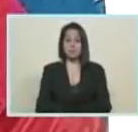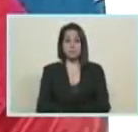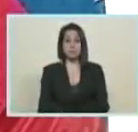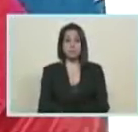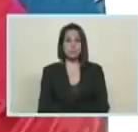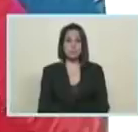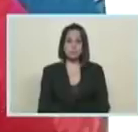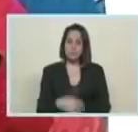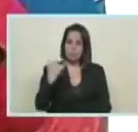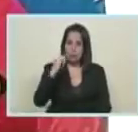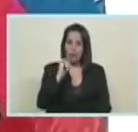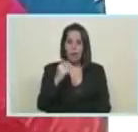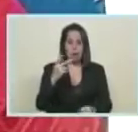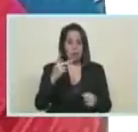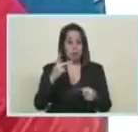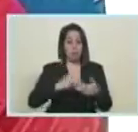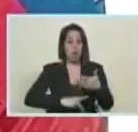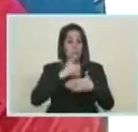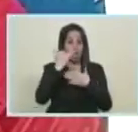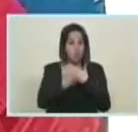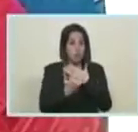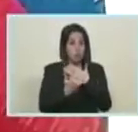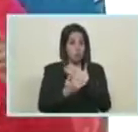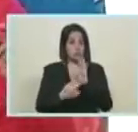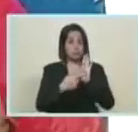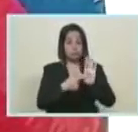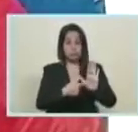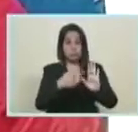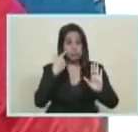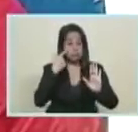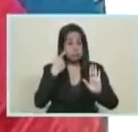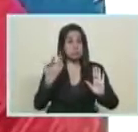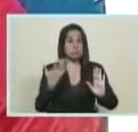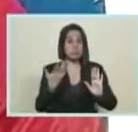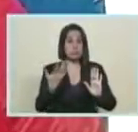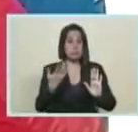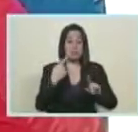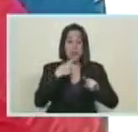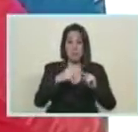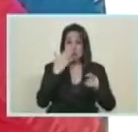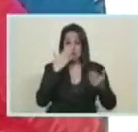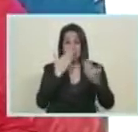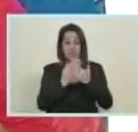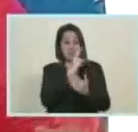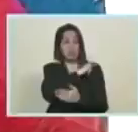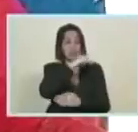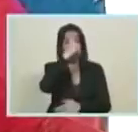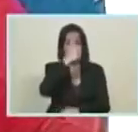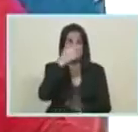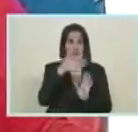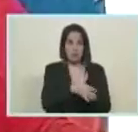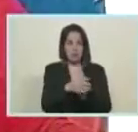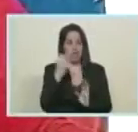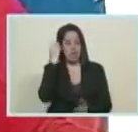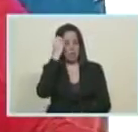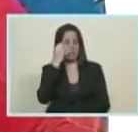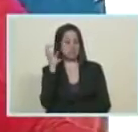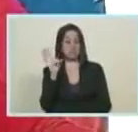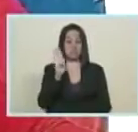Ese proyecto está totalmente vigente. Ahora, pero las personas que estaban al frente del proyecto se